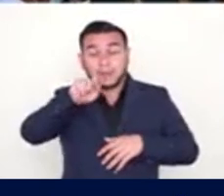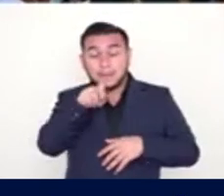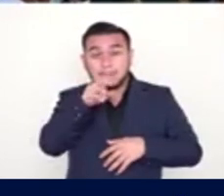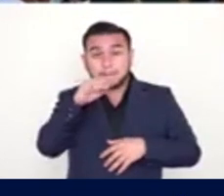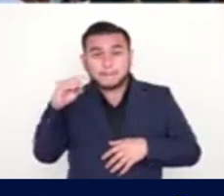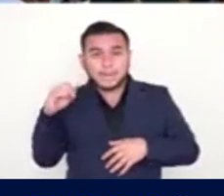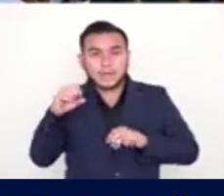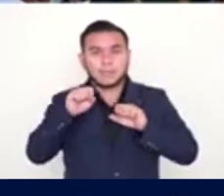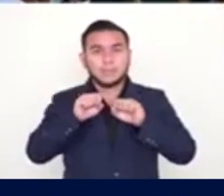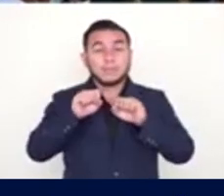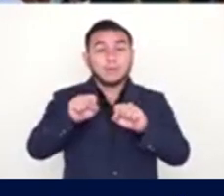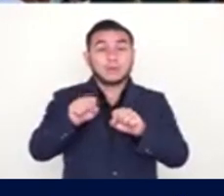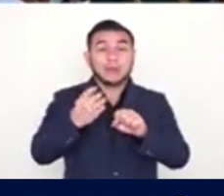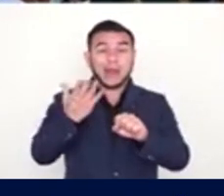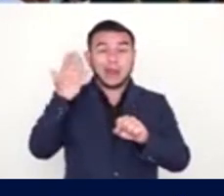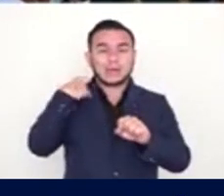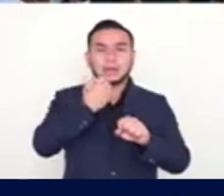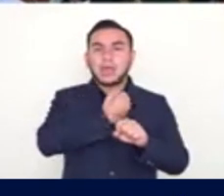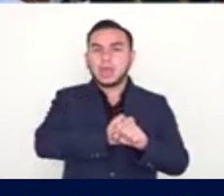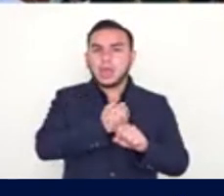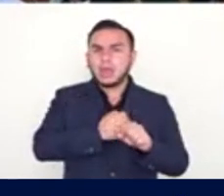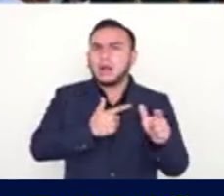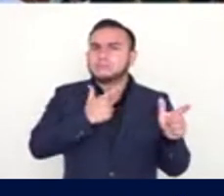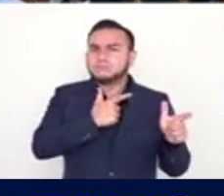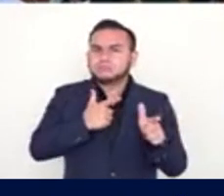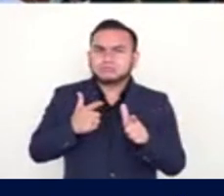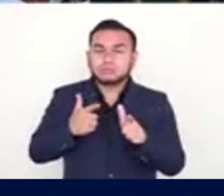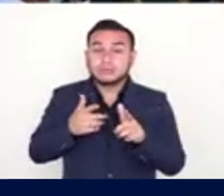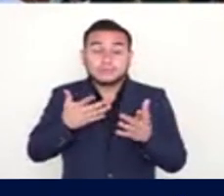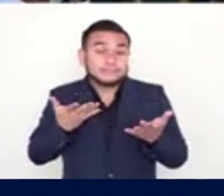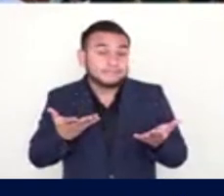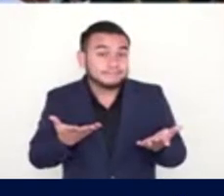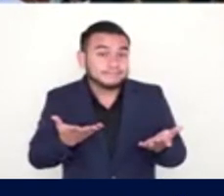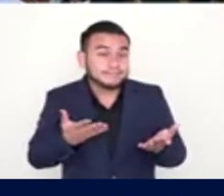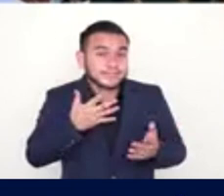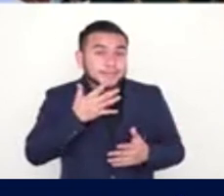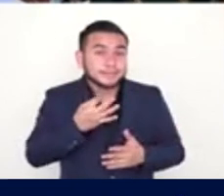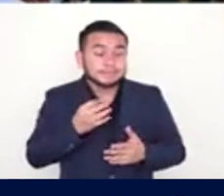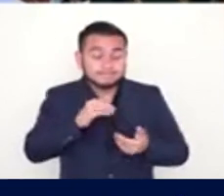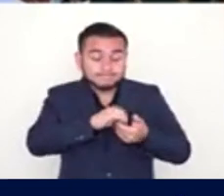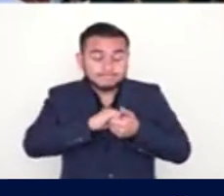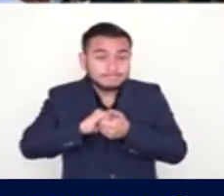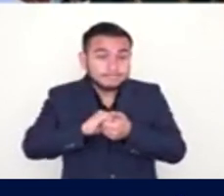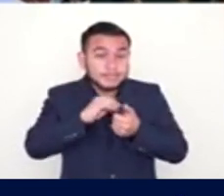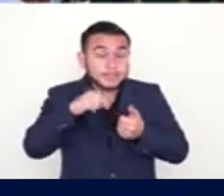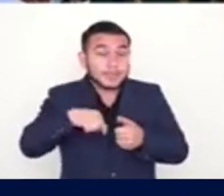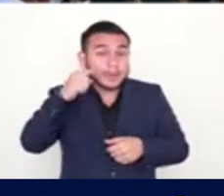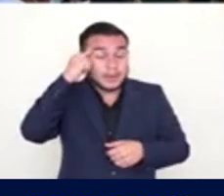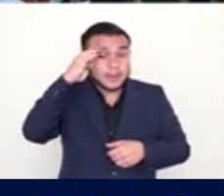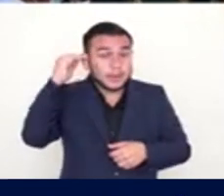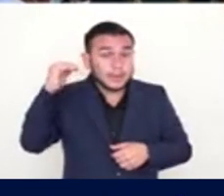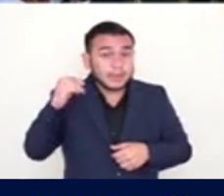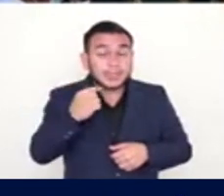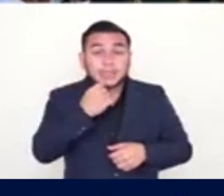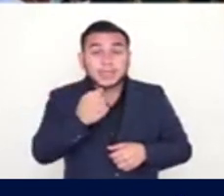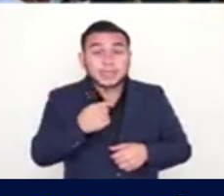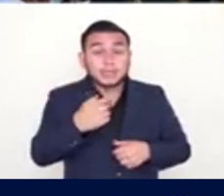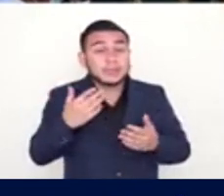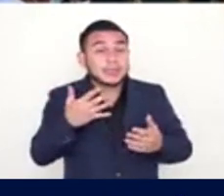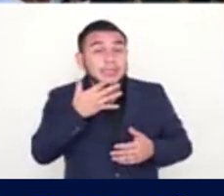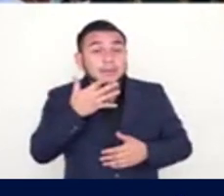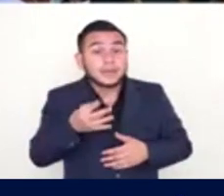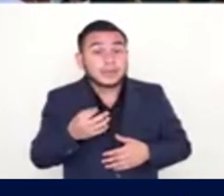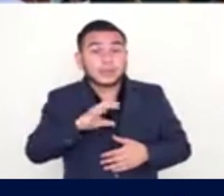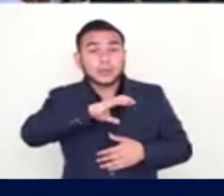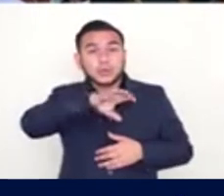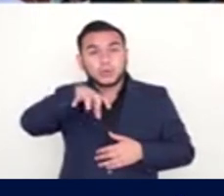familiares de los 85 mil muertos de las víctimas que tú decís defender? Que en realidad solo estás usando políticamente para los intereses de George Soros en El Salvador y de